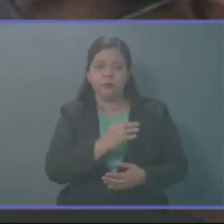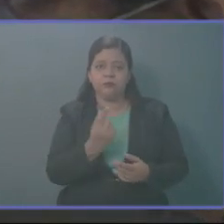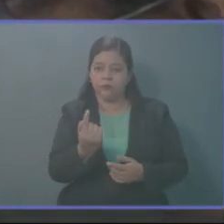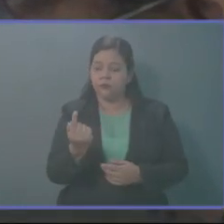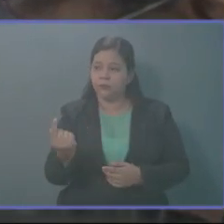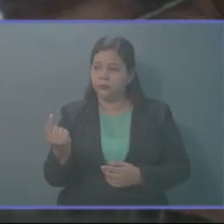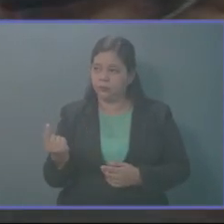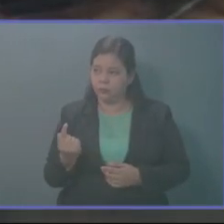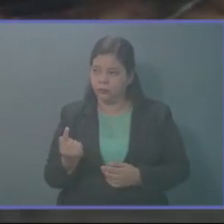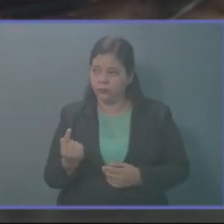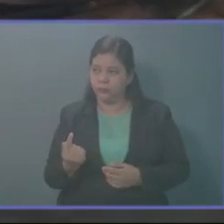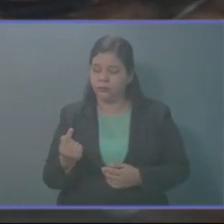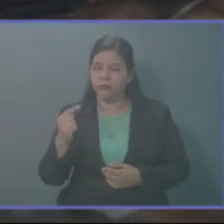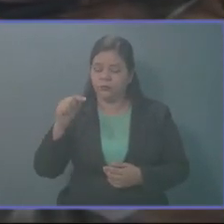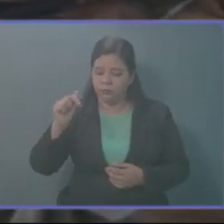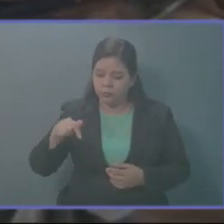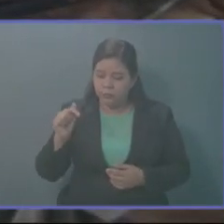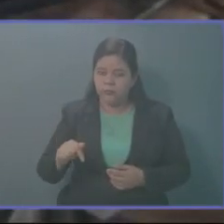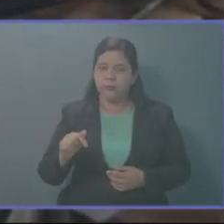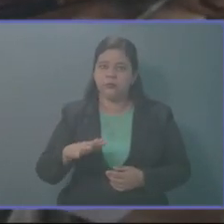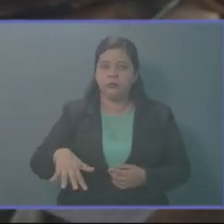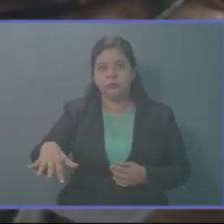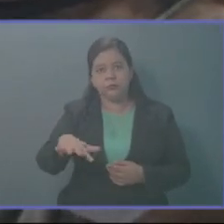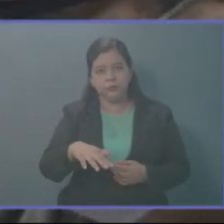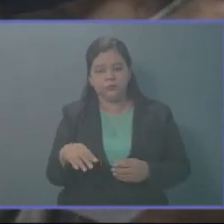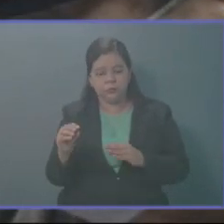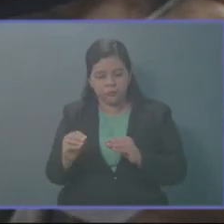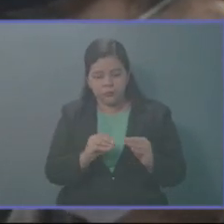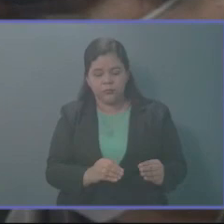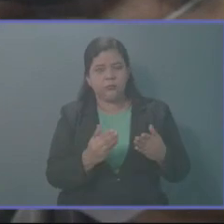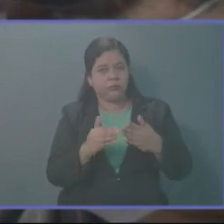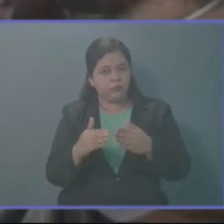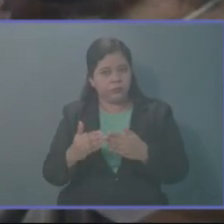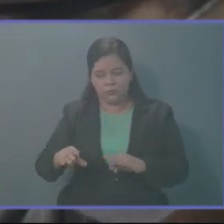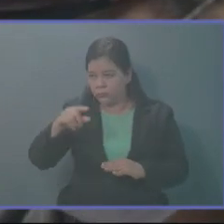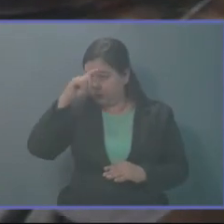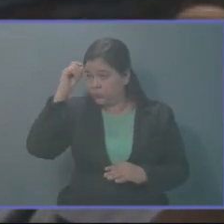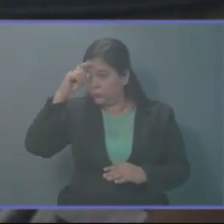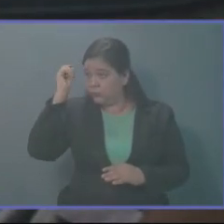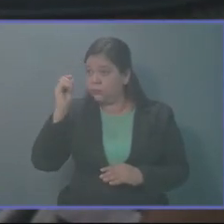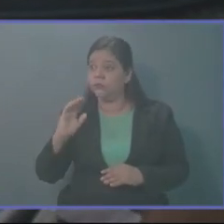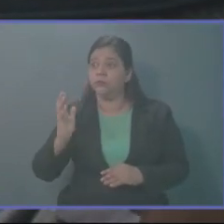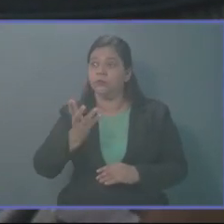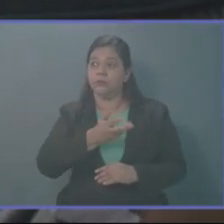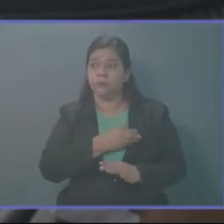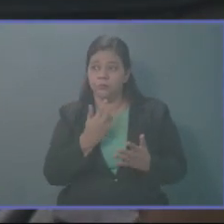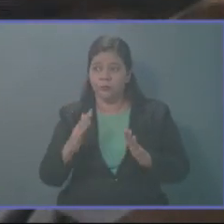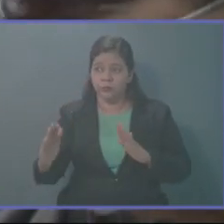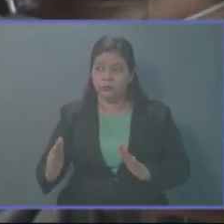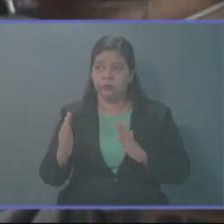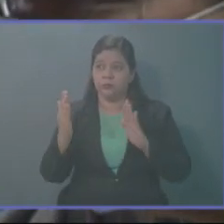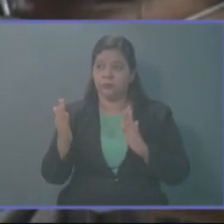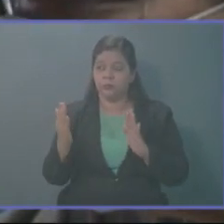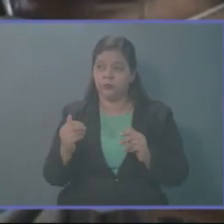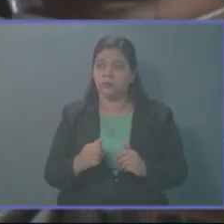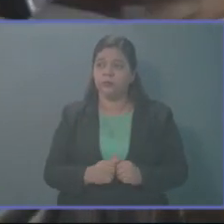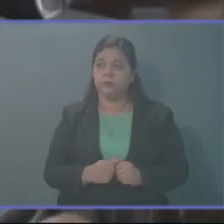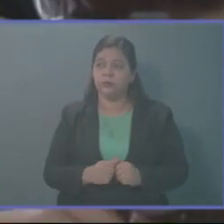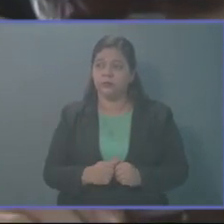personas locales de donde están ejecutándose las diferentes obras. Entonces estamos enfrentando